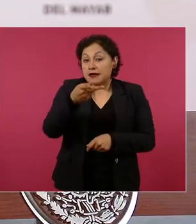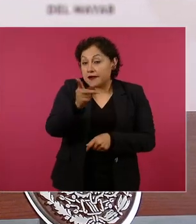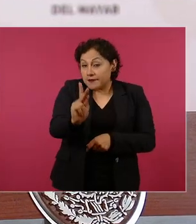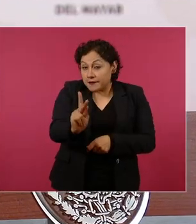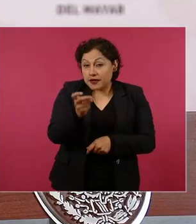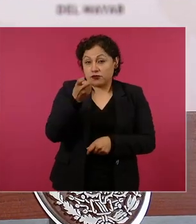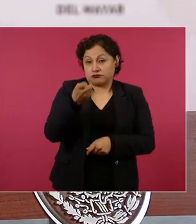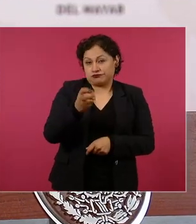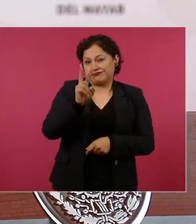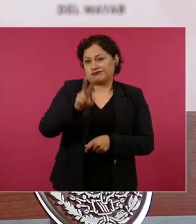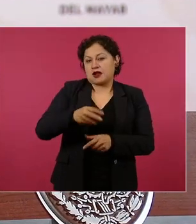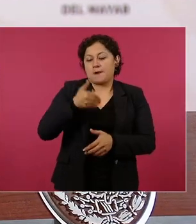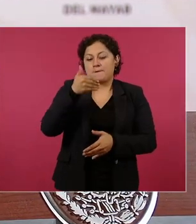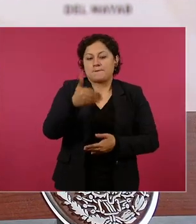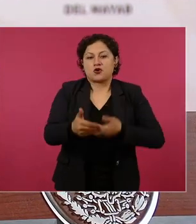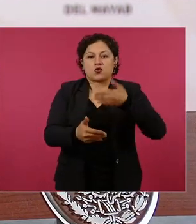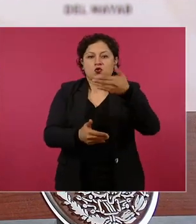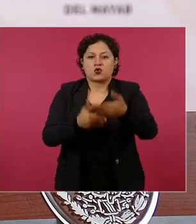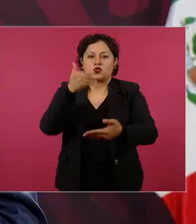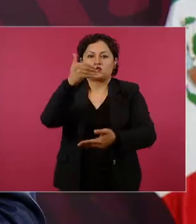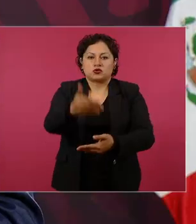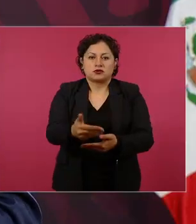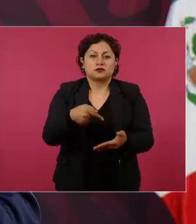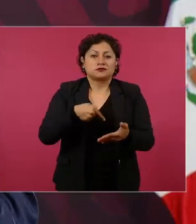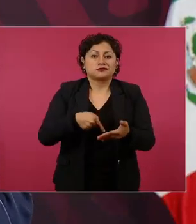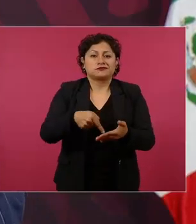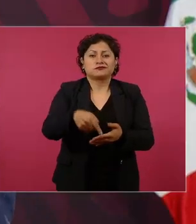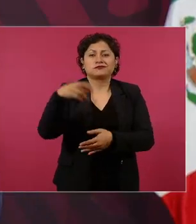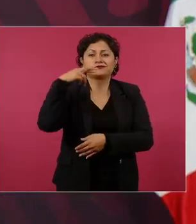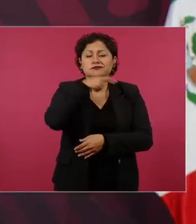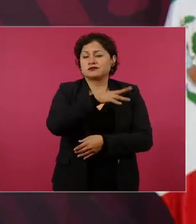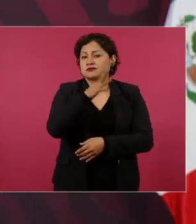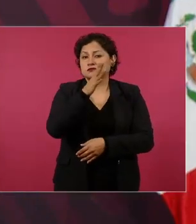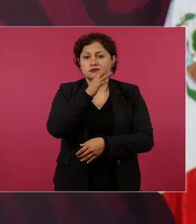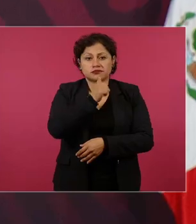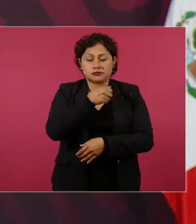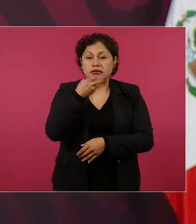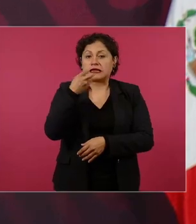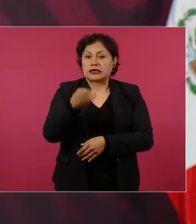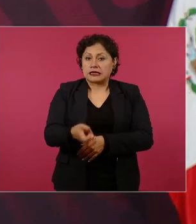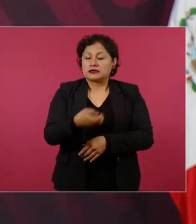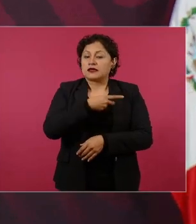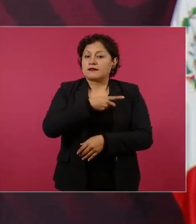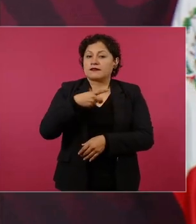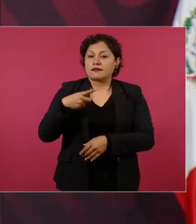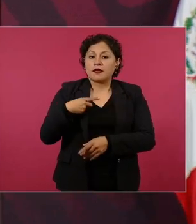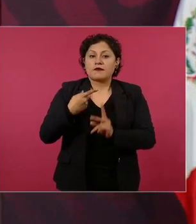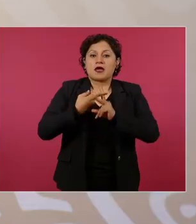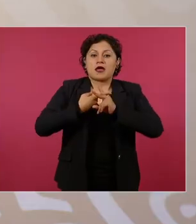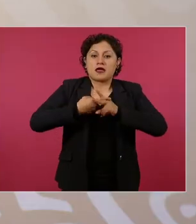llevan tiempo. Lo importante es iniciarlos,